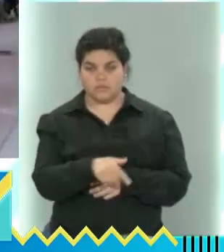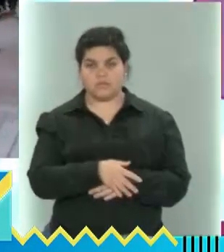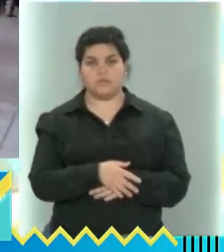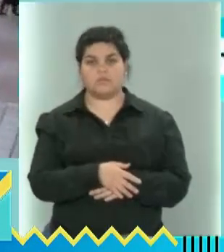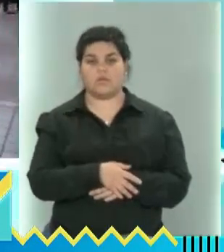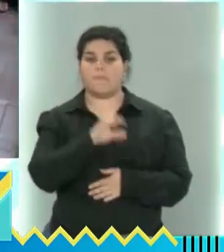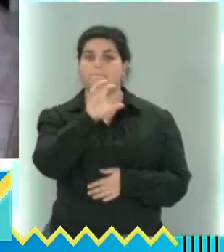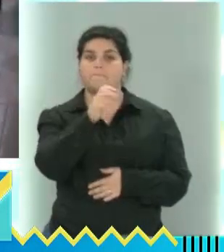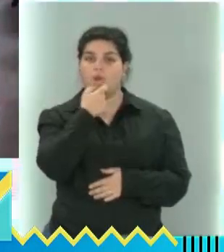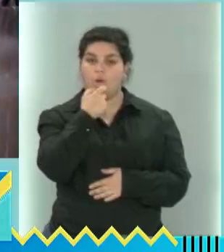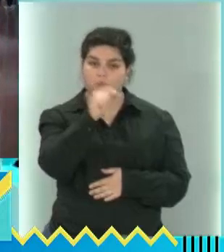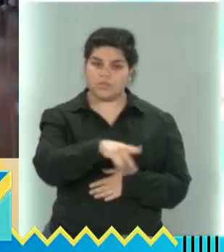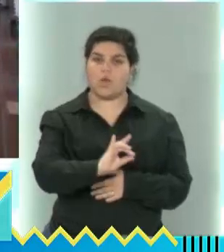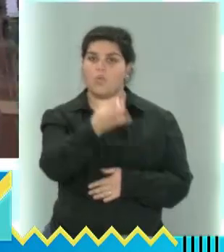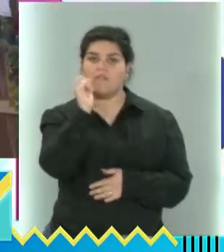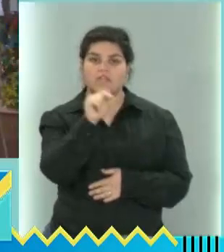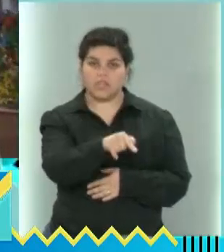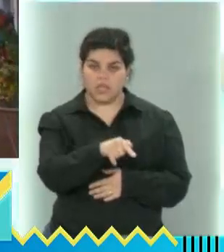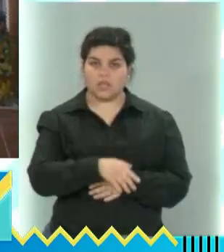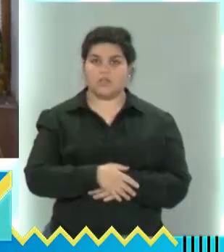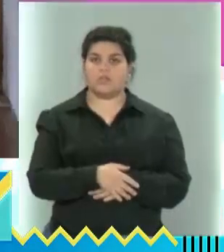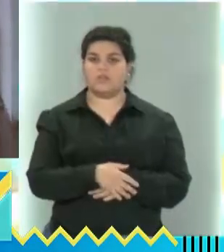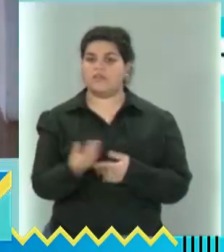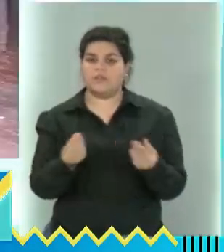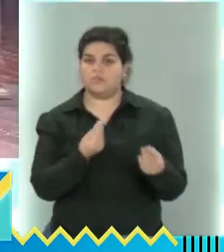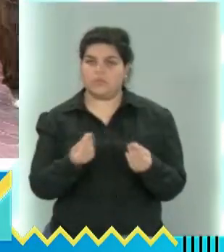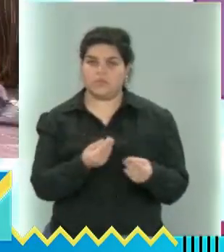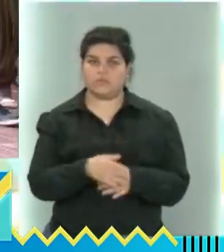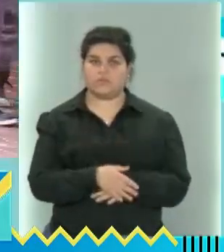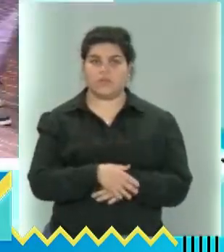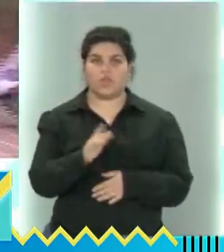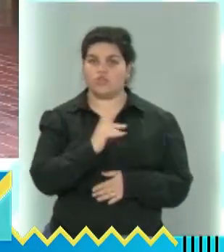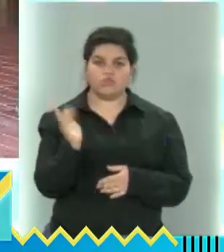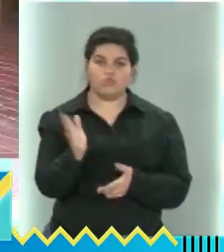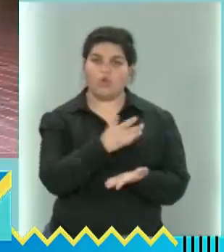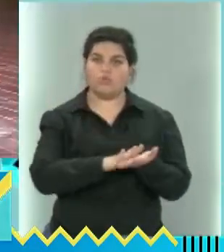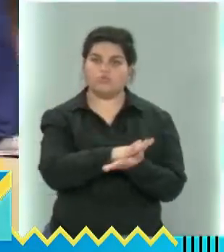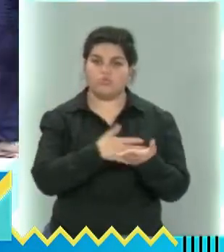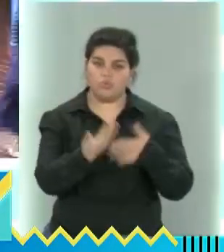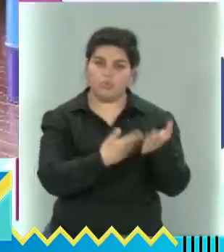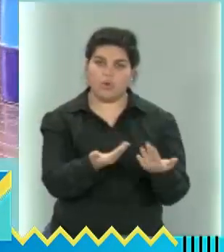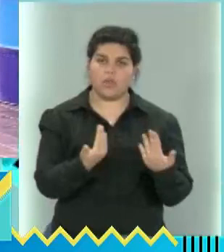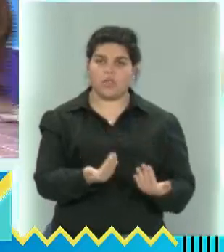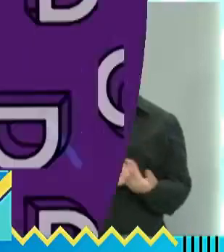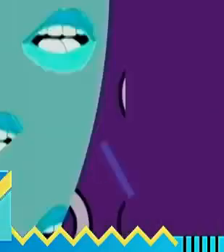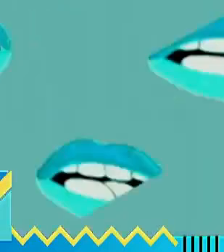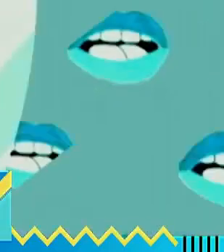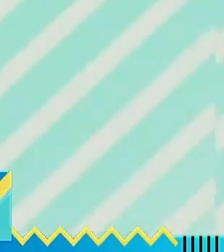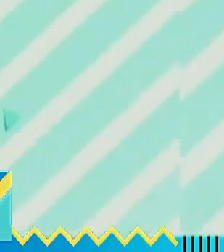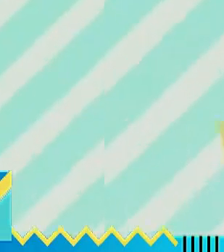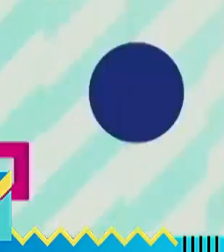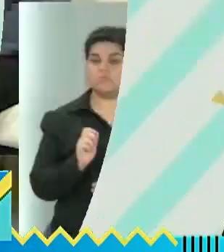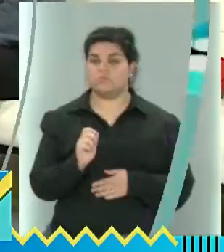en esta provincia, con esta universidad, pueda ser algo que podamos subsanar entre todos. Bien. Juan Pablo, sí.